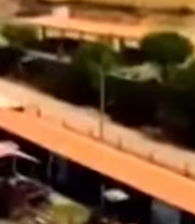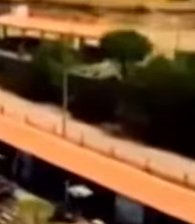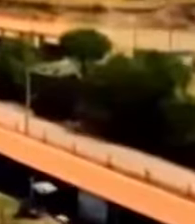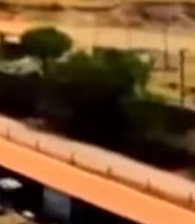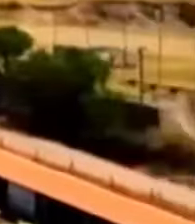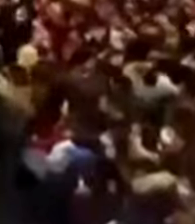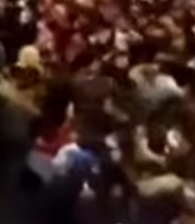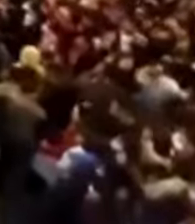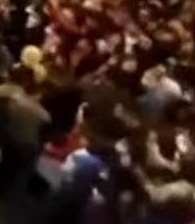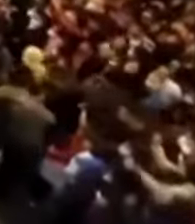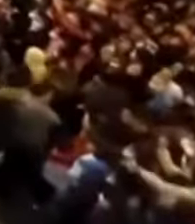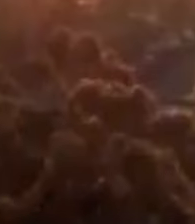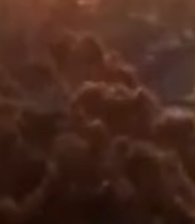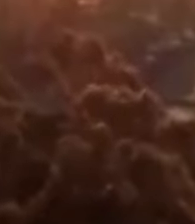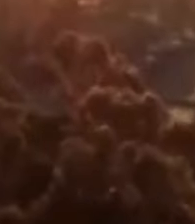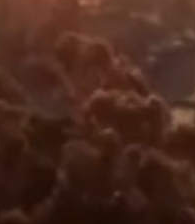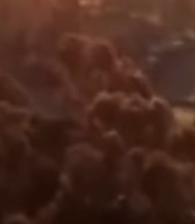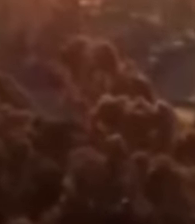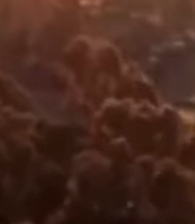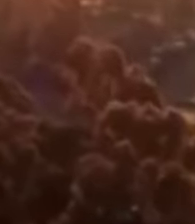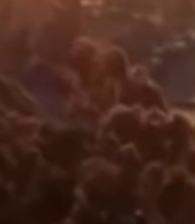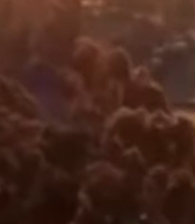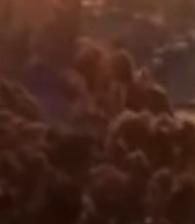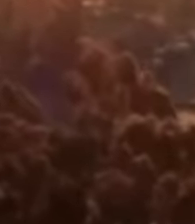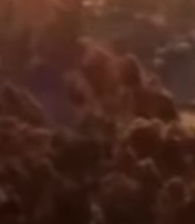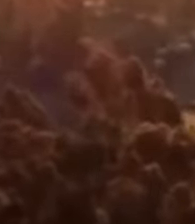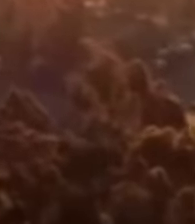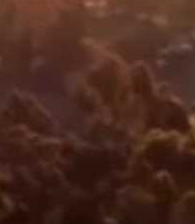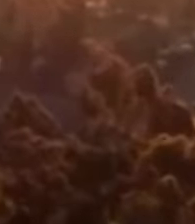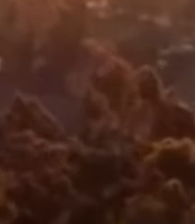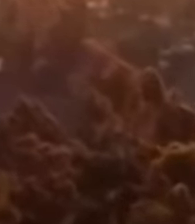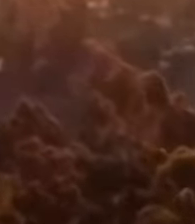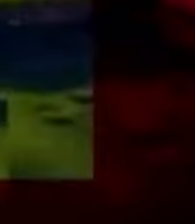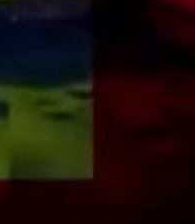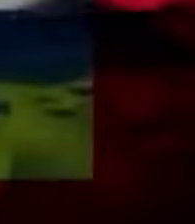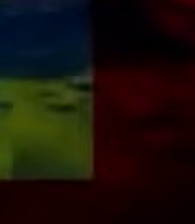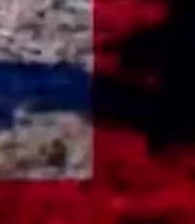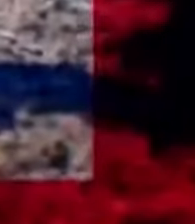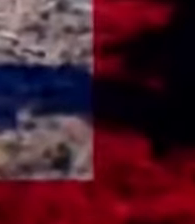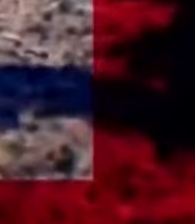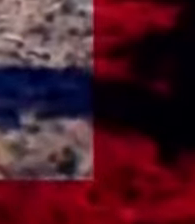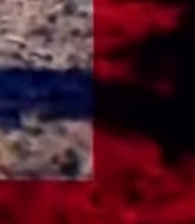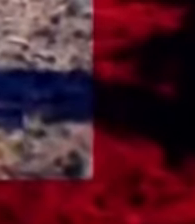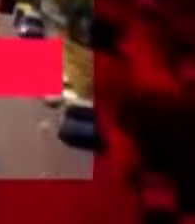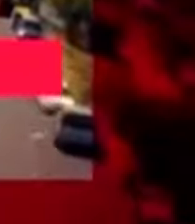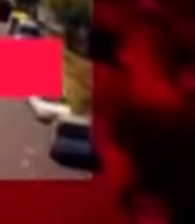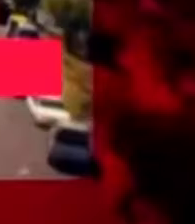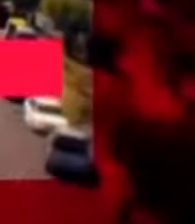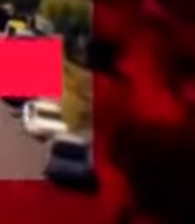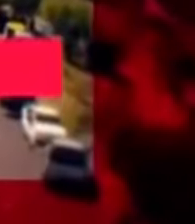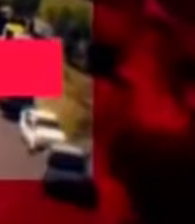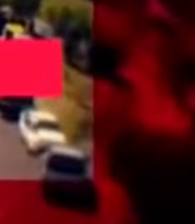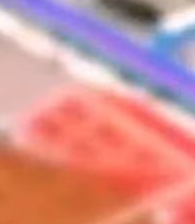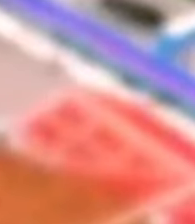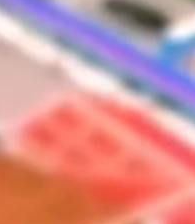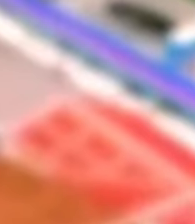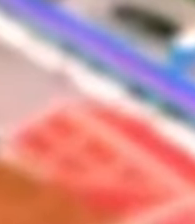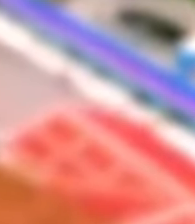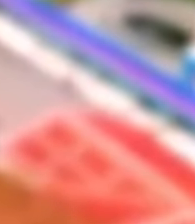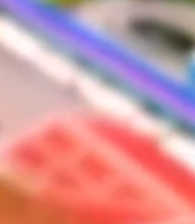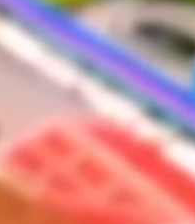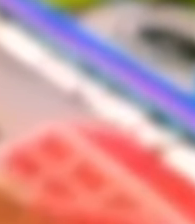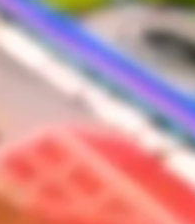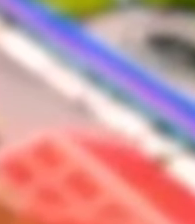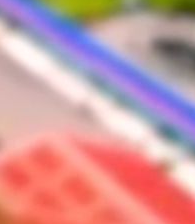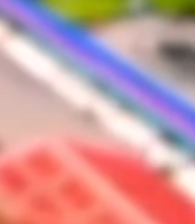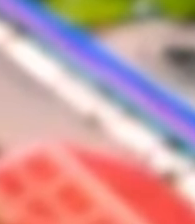heroísmo y mucha tradición. Habla Perú, Ayacucho. Este sábado, a las 7 de la mañana, por